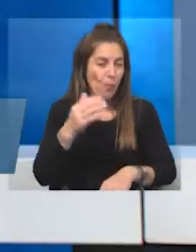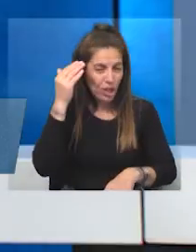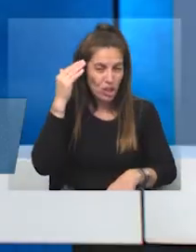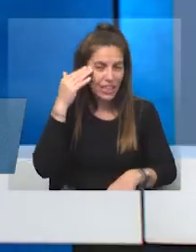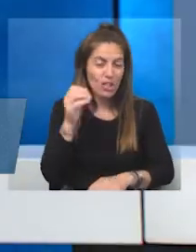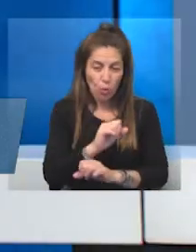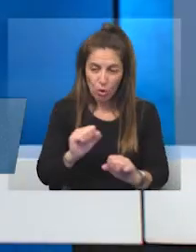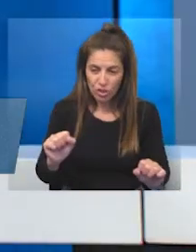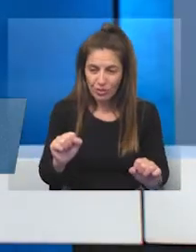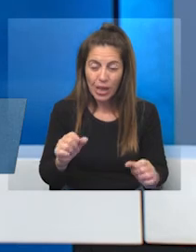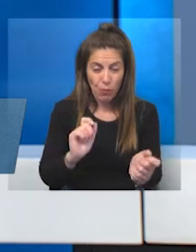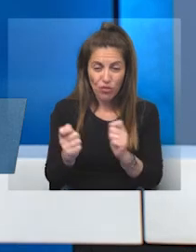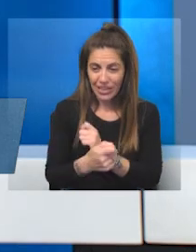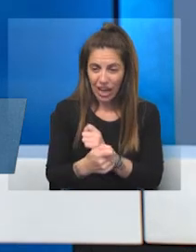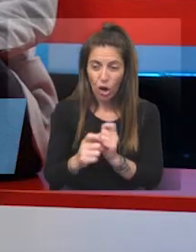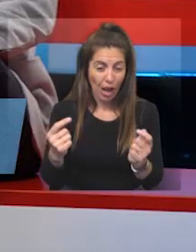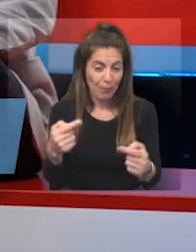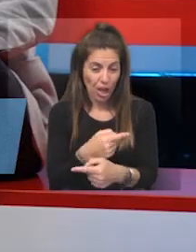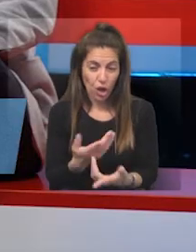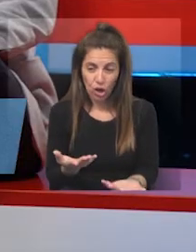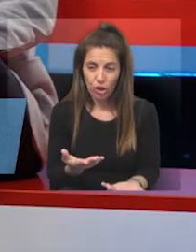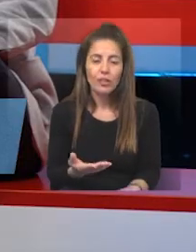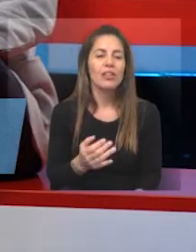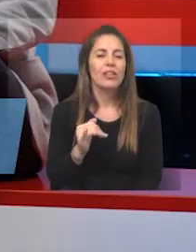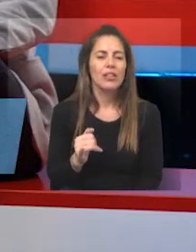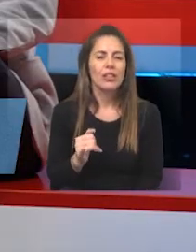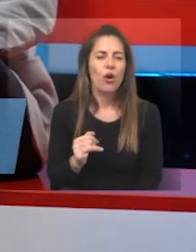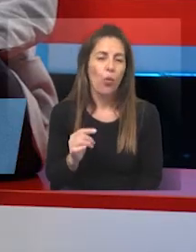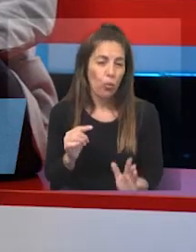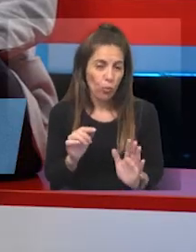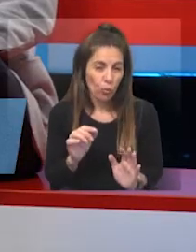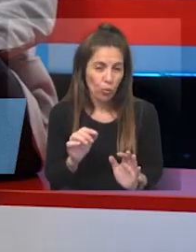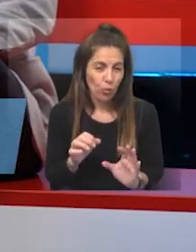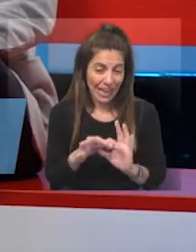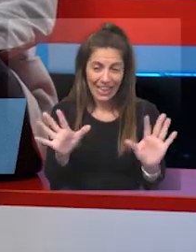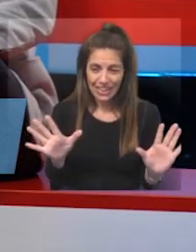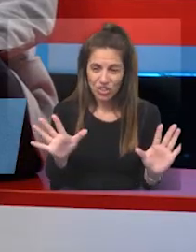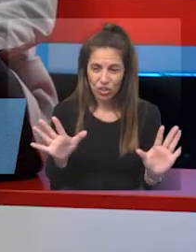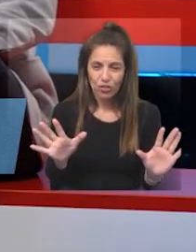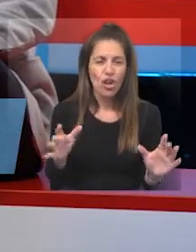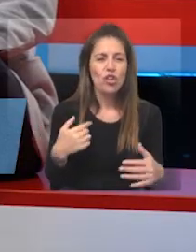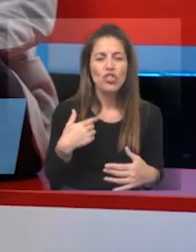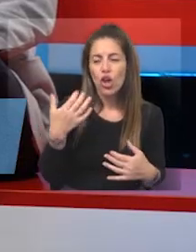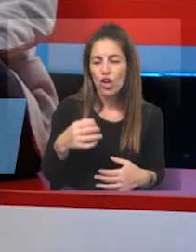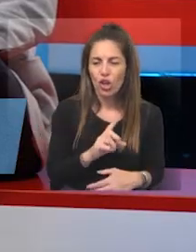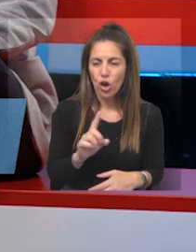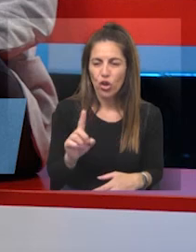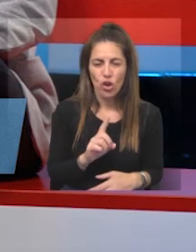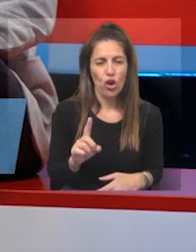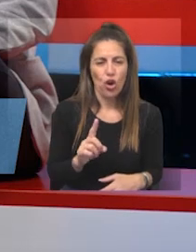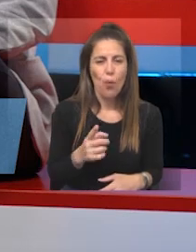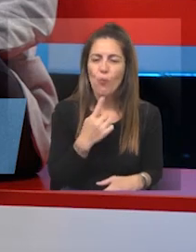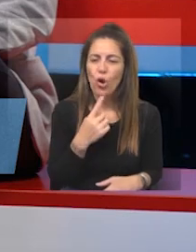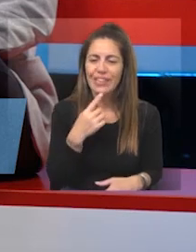posible modificarlo revertirlo cómo lo una puntualización a lo que planteaba a ver yo no creo que sean este